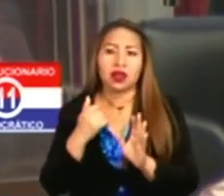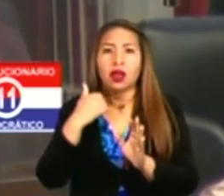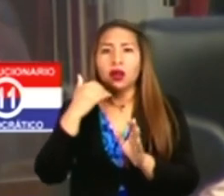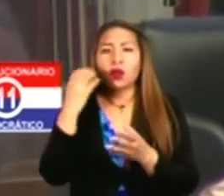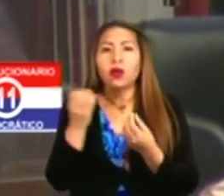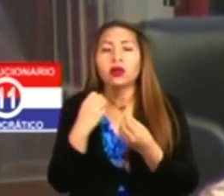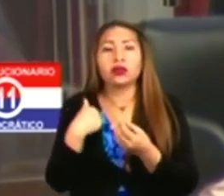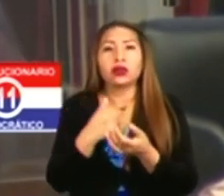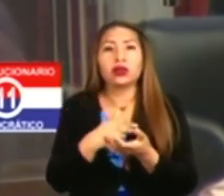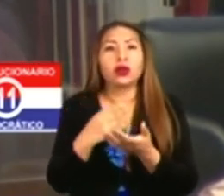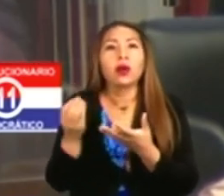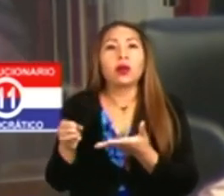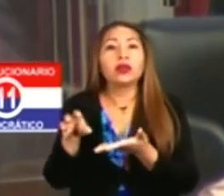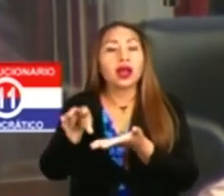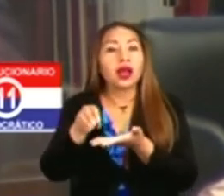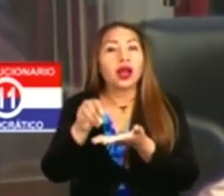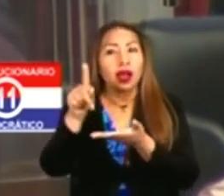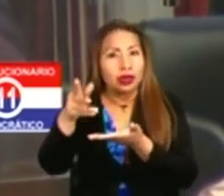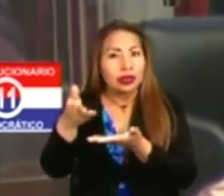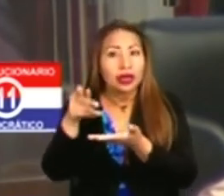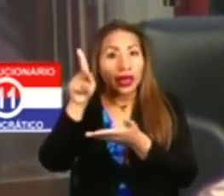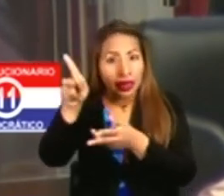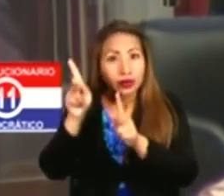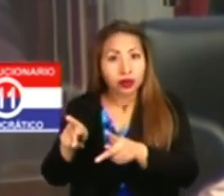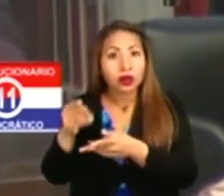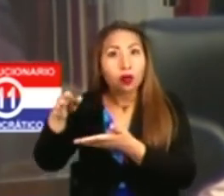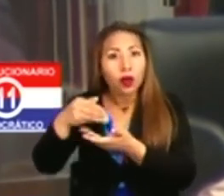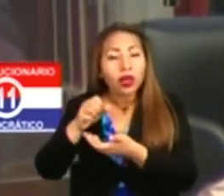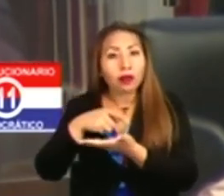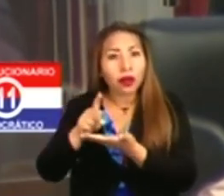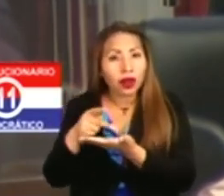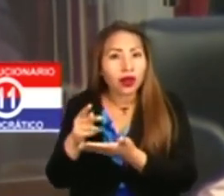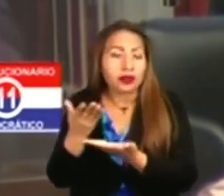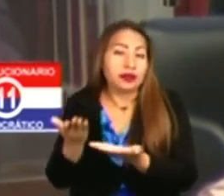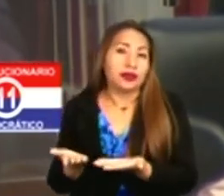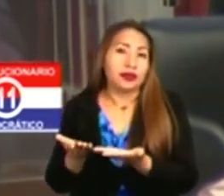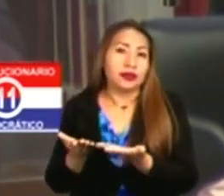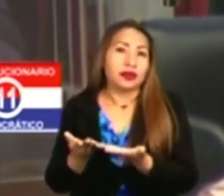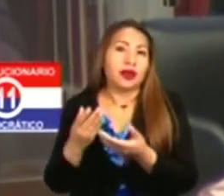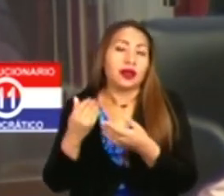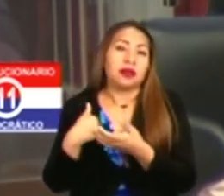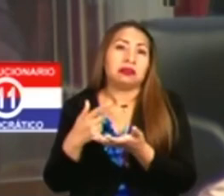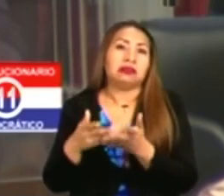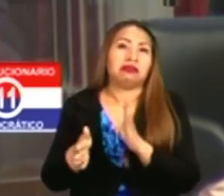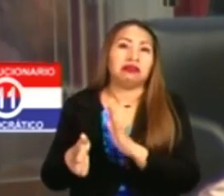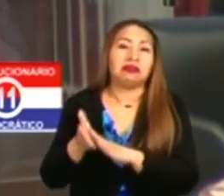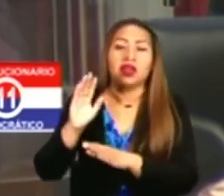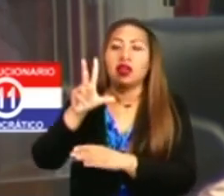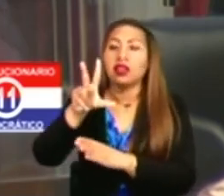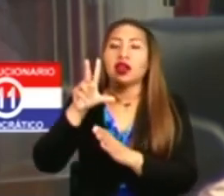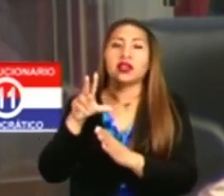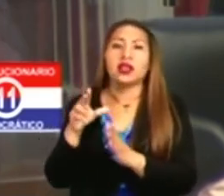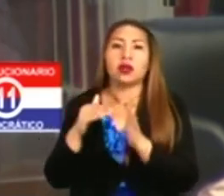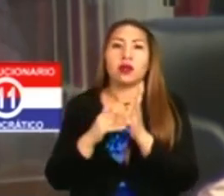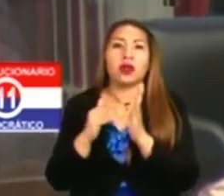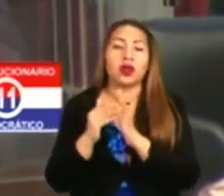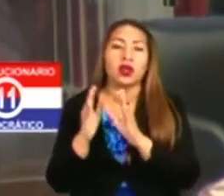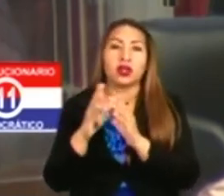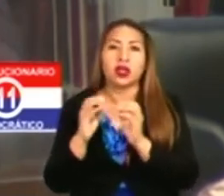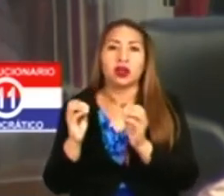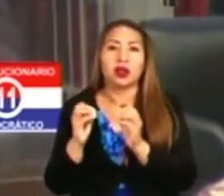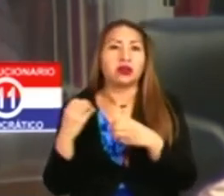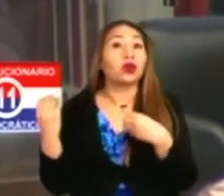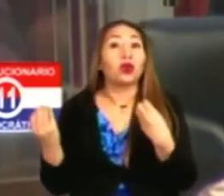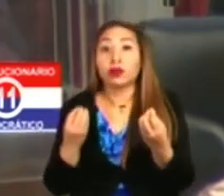del Seguro Social que se llevaron más de 300 millones de dólares? ¿Cuándo? Entonces aquí todo el mundo